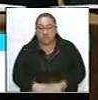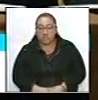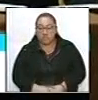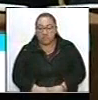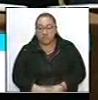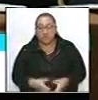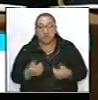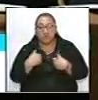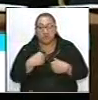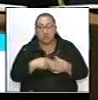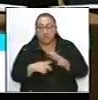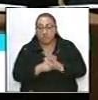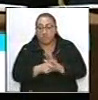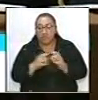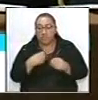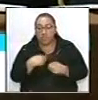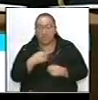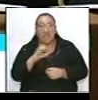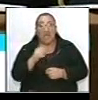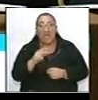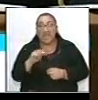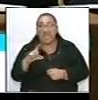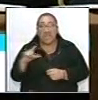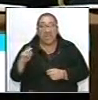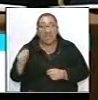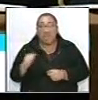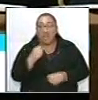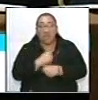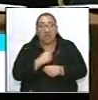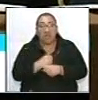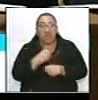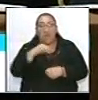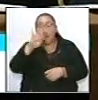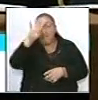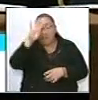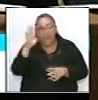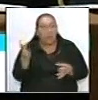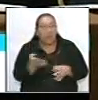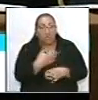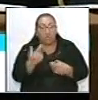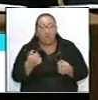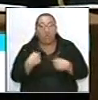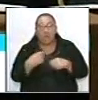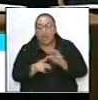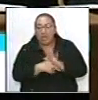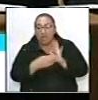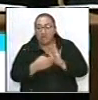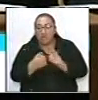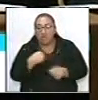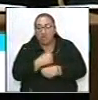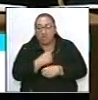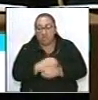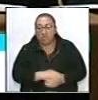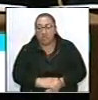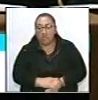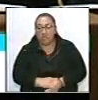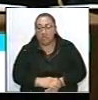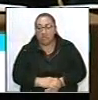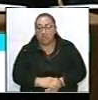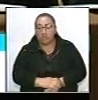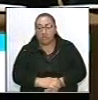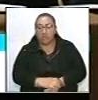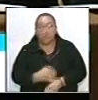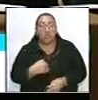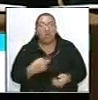nuestra ley, como lo tienen los canillitas, como lo tienen las trabajadoras del hogar, una ley que defina nuestras funciones, nuestros deberes y